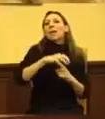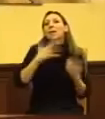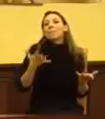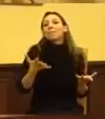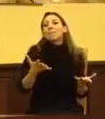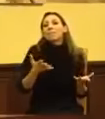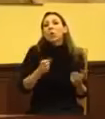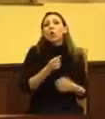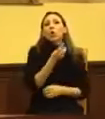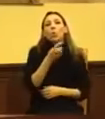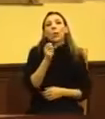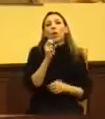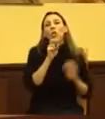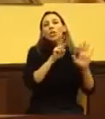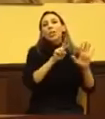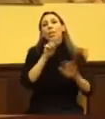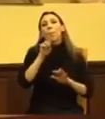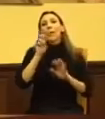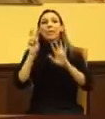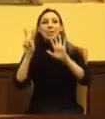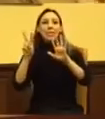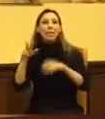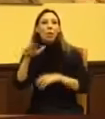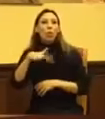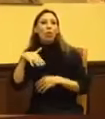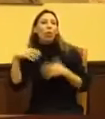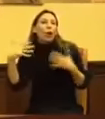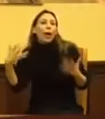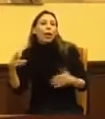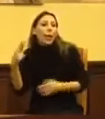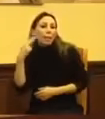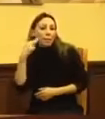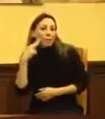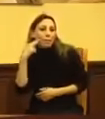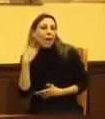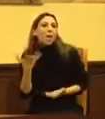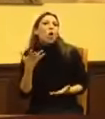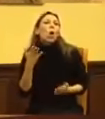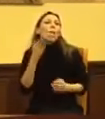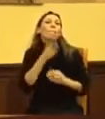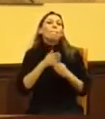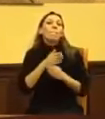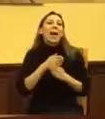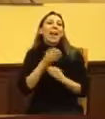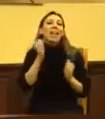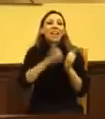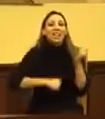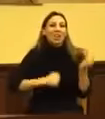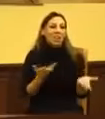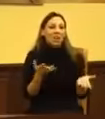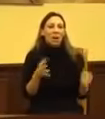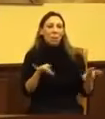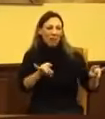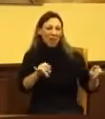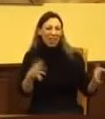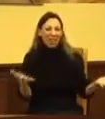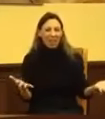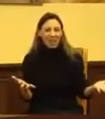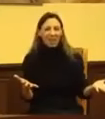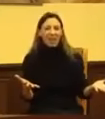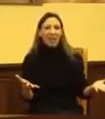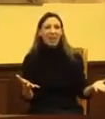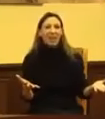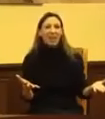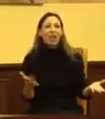número 727, ubicado tal, color marrón, madera y hierro. ¿Y eso para qué narices vale? Si lo que vale